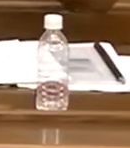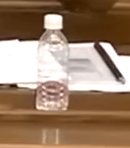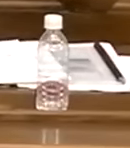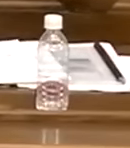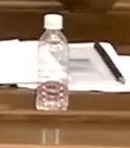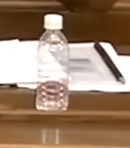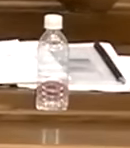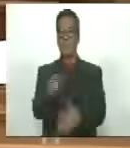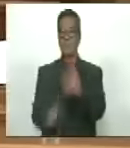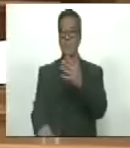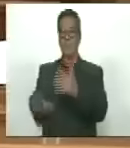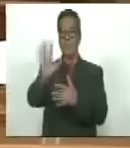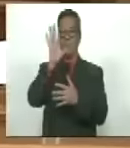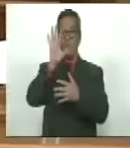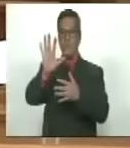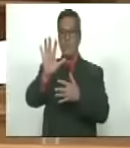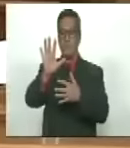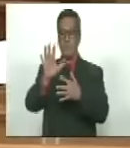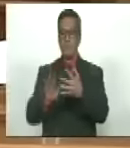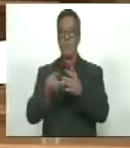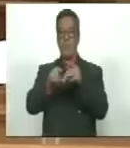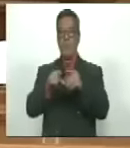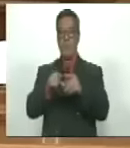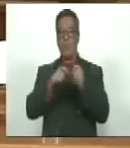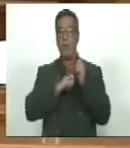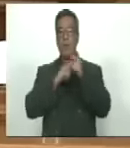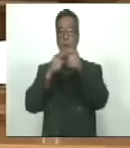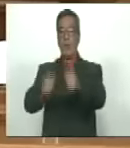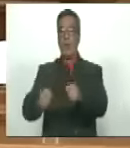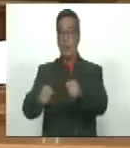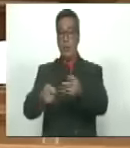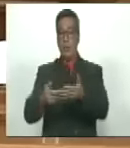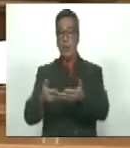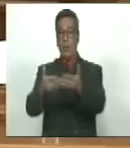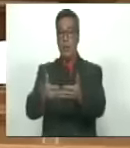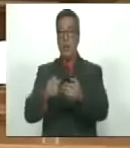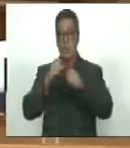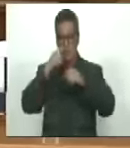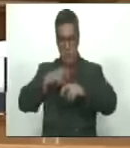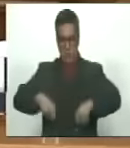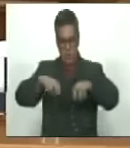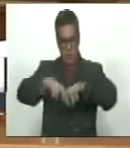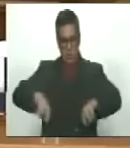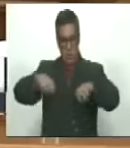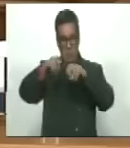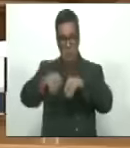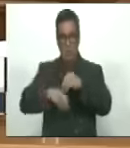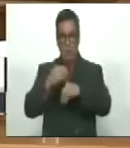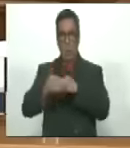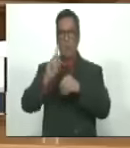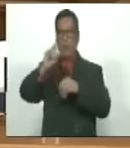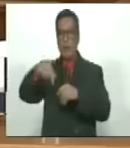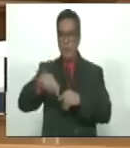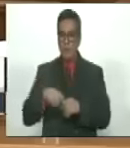En quinto lugar, sobre el otorgamiento de licencias de exploraciones y explotación, pero además